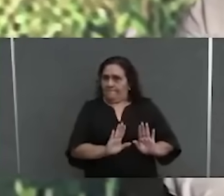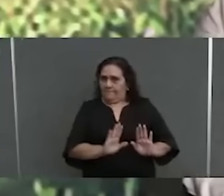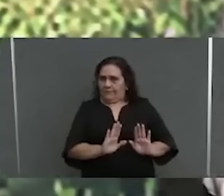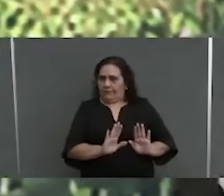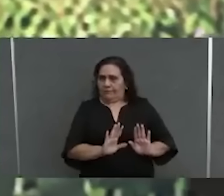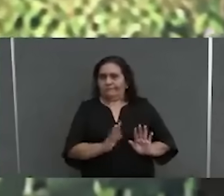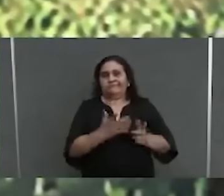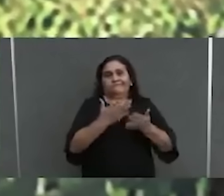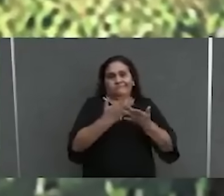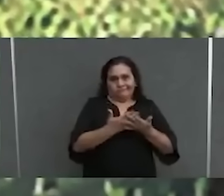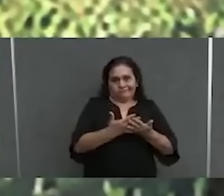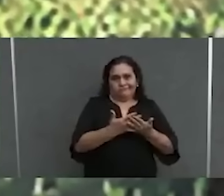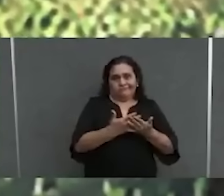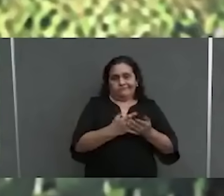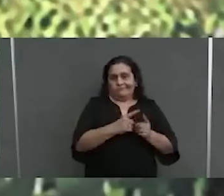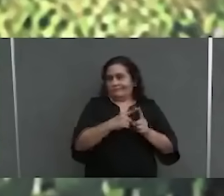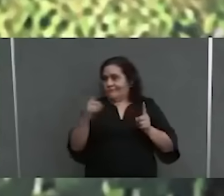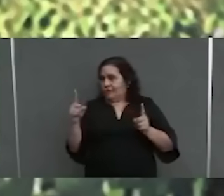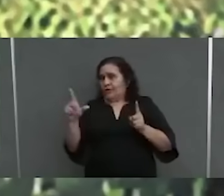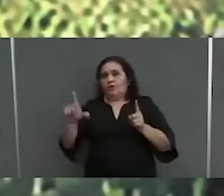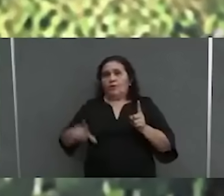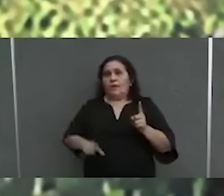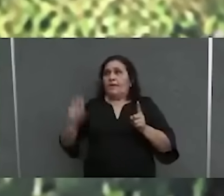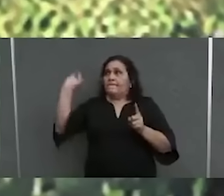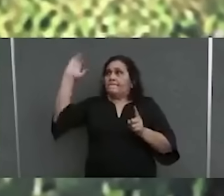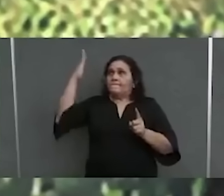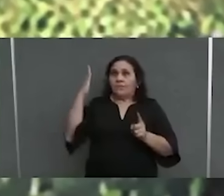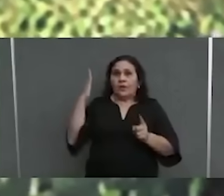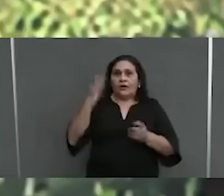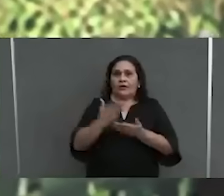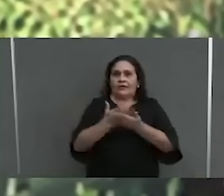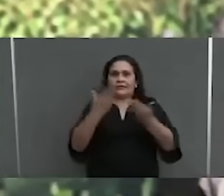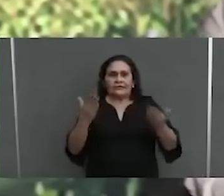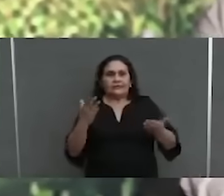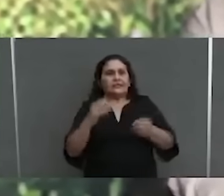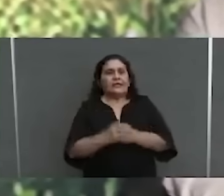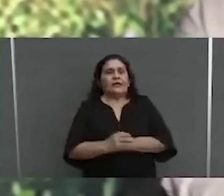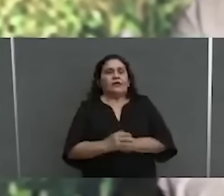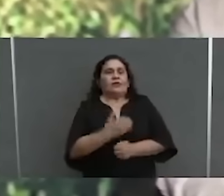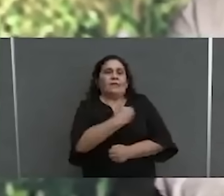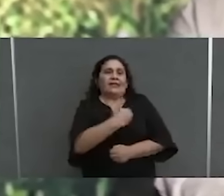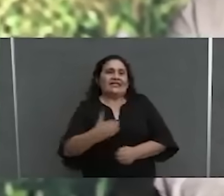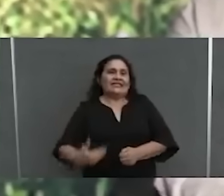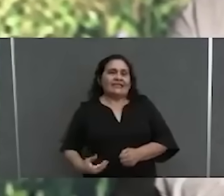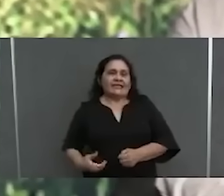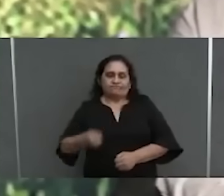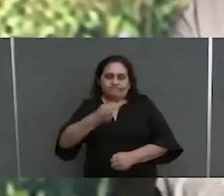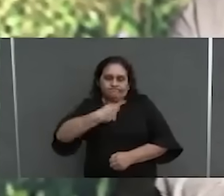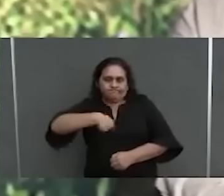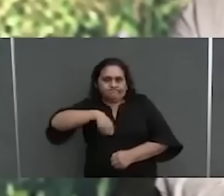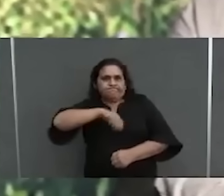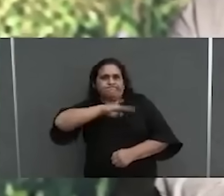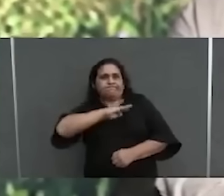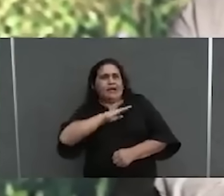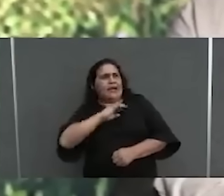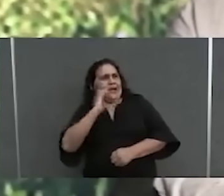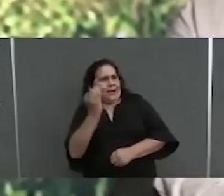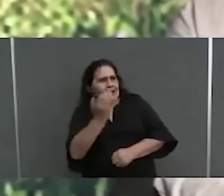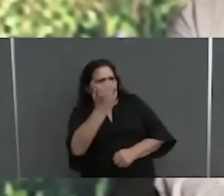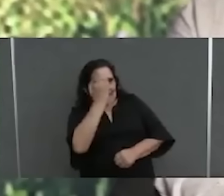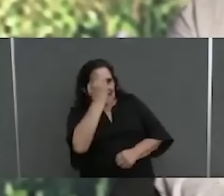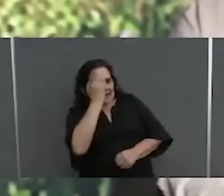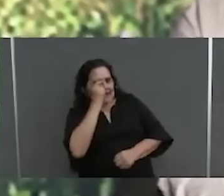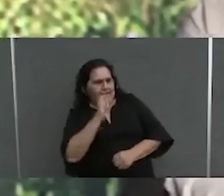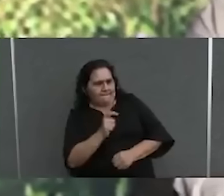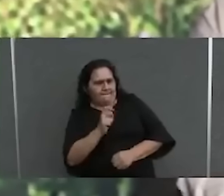a esperar a que el gobierno federal, que va a entrar ahora, la presidenta electa, conozca este proyecto y nos